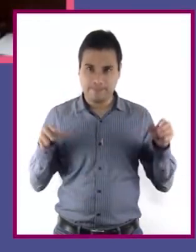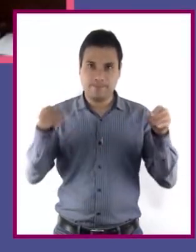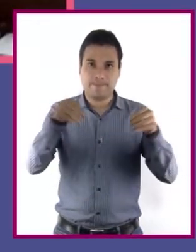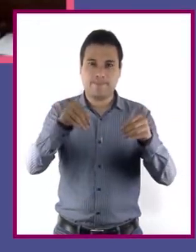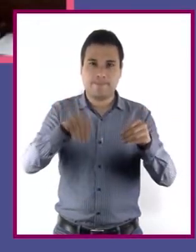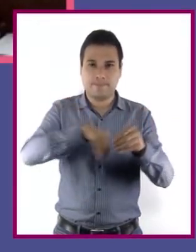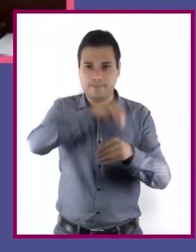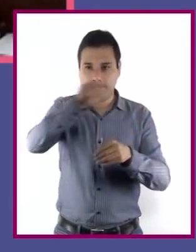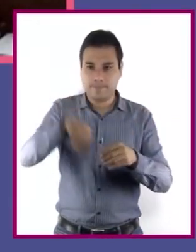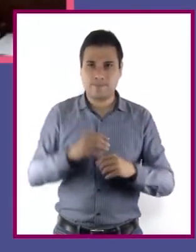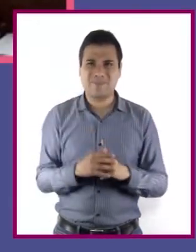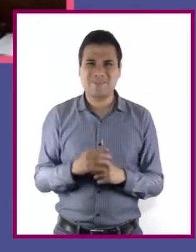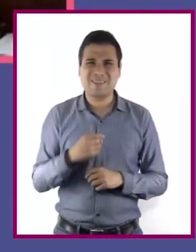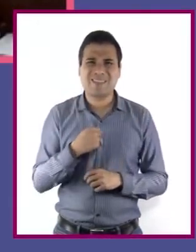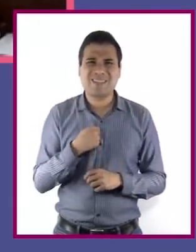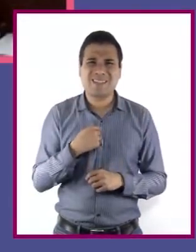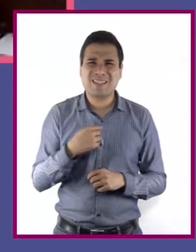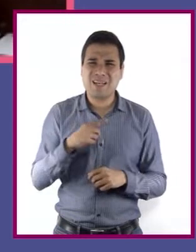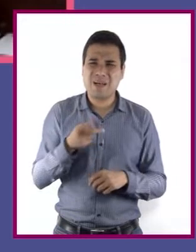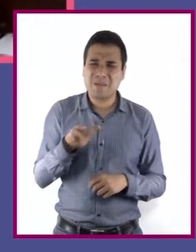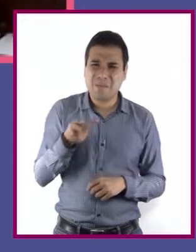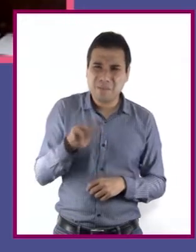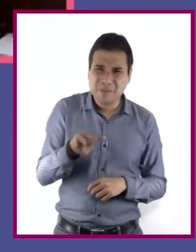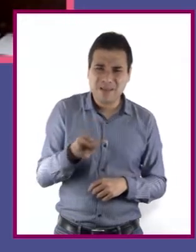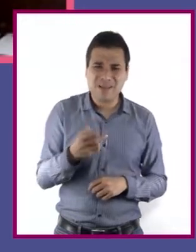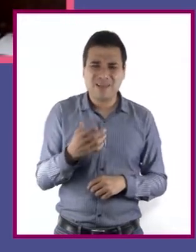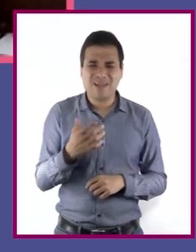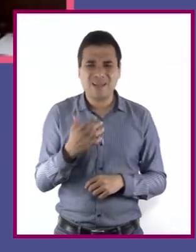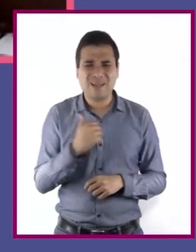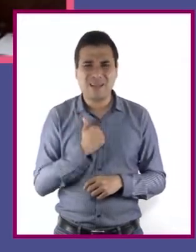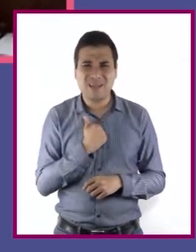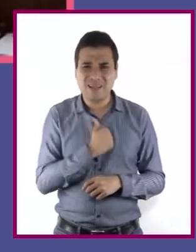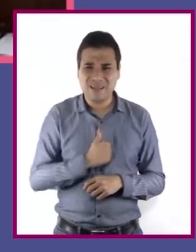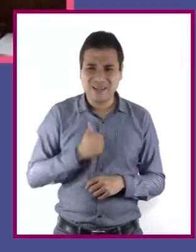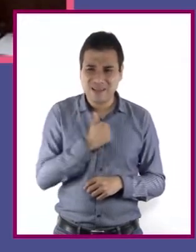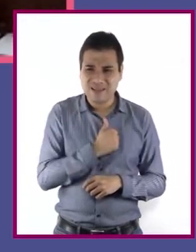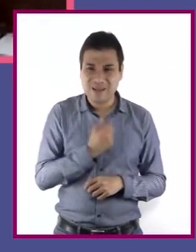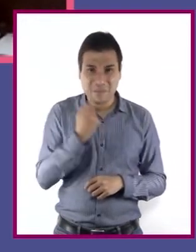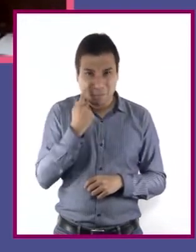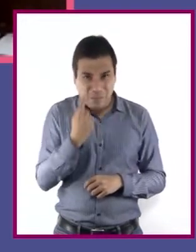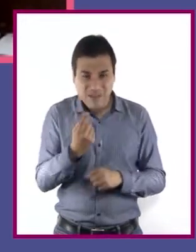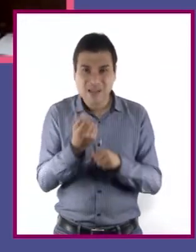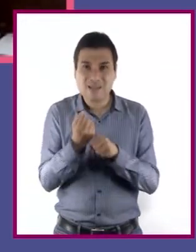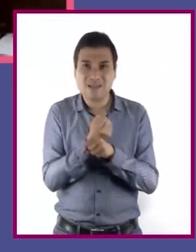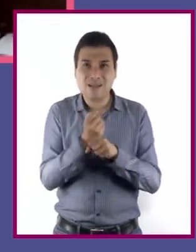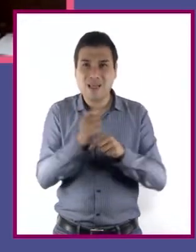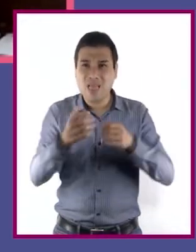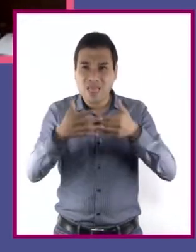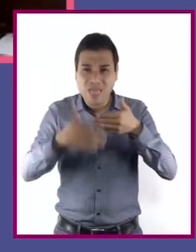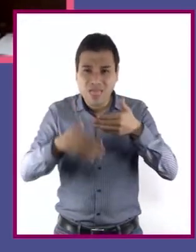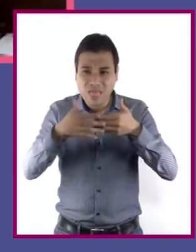Me lastimé el pie al correr alrededor de la mesa. Mira, estoy sangrando.